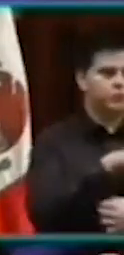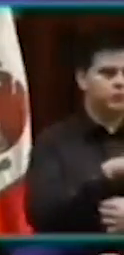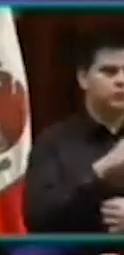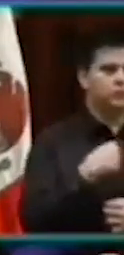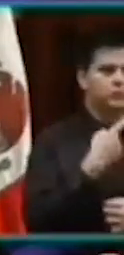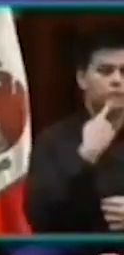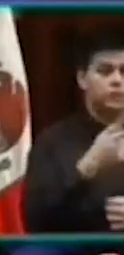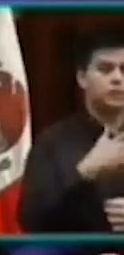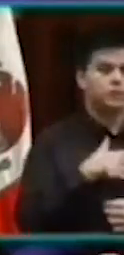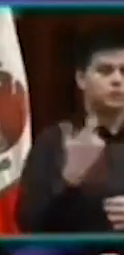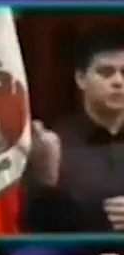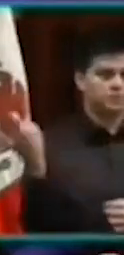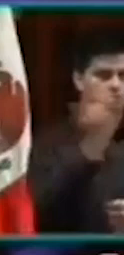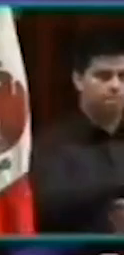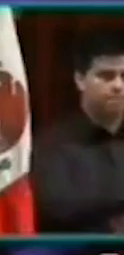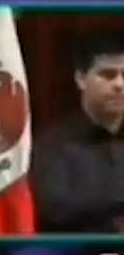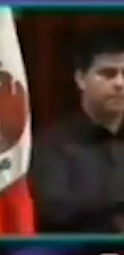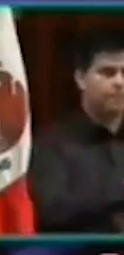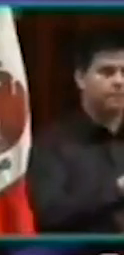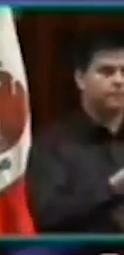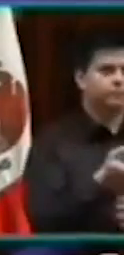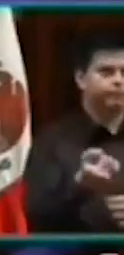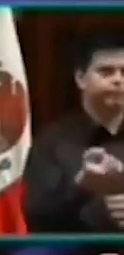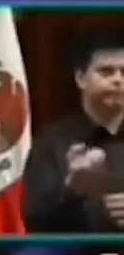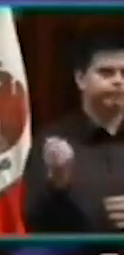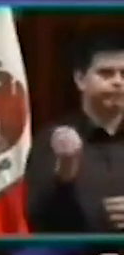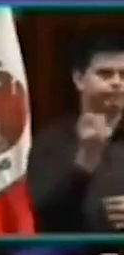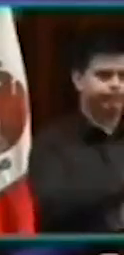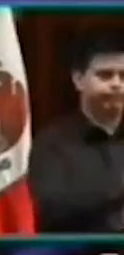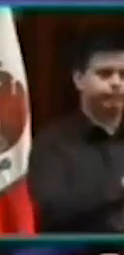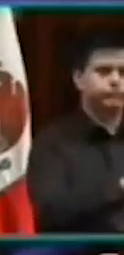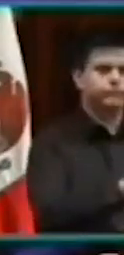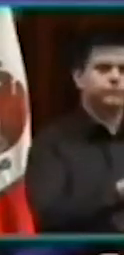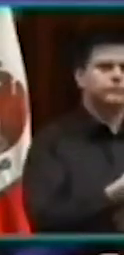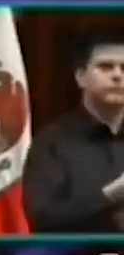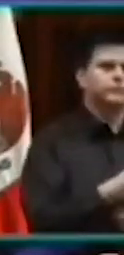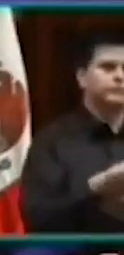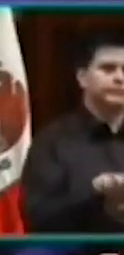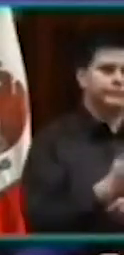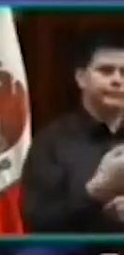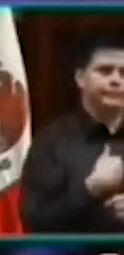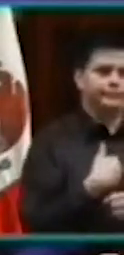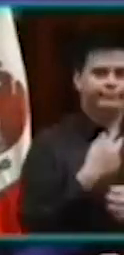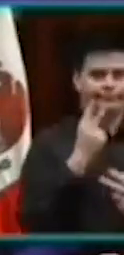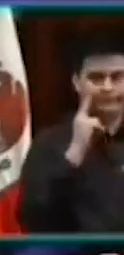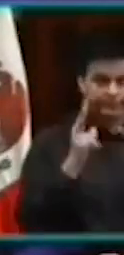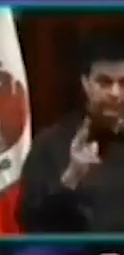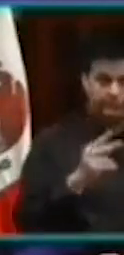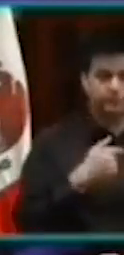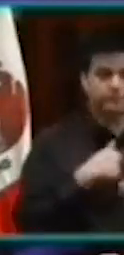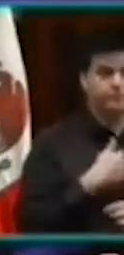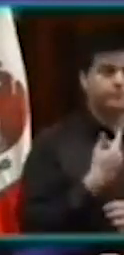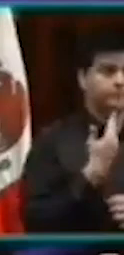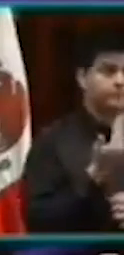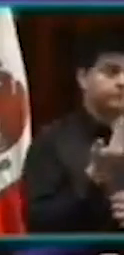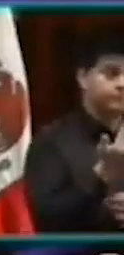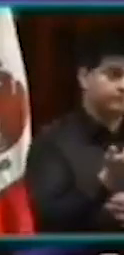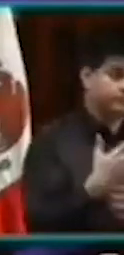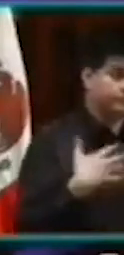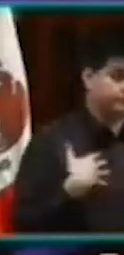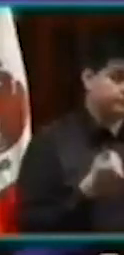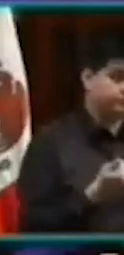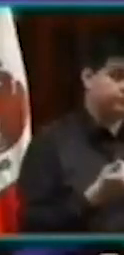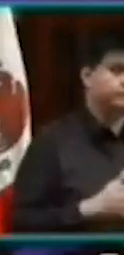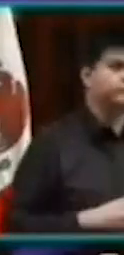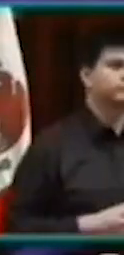convalece en el hospital zambrano hellion por dos días pero a partir de hoy iniciará el proceso de cuarentena en